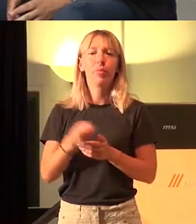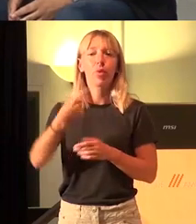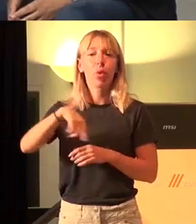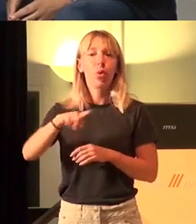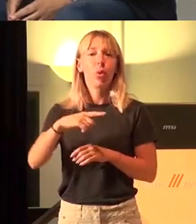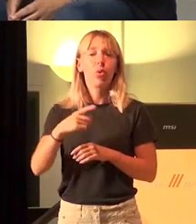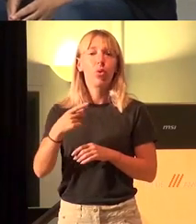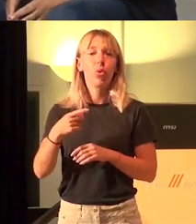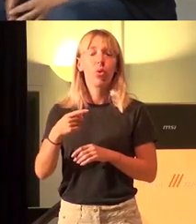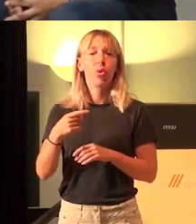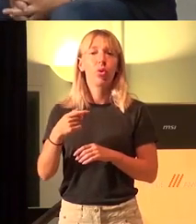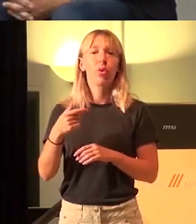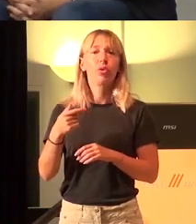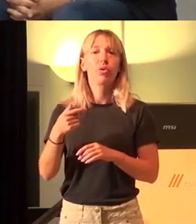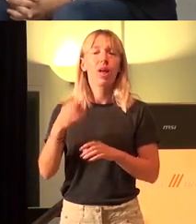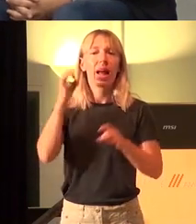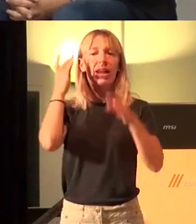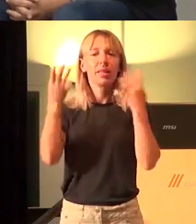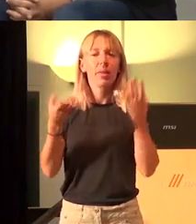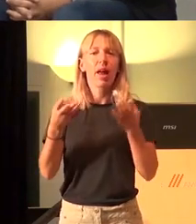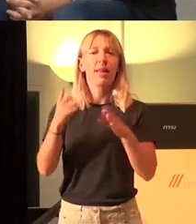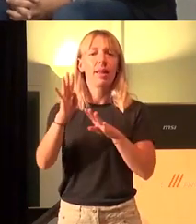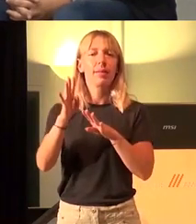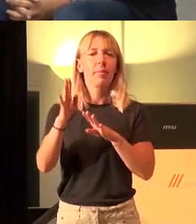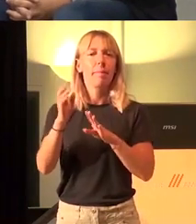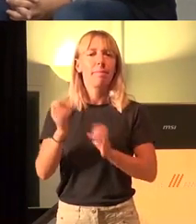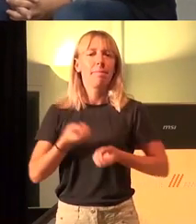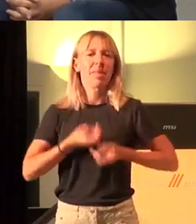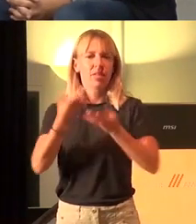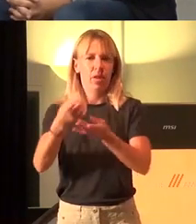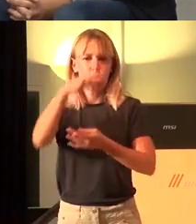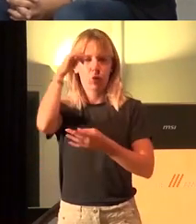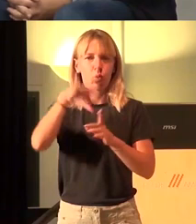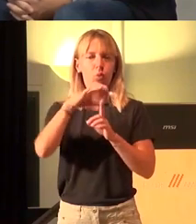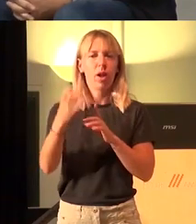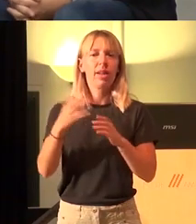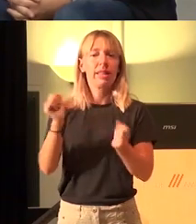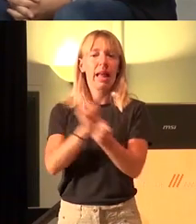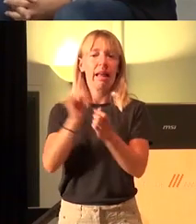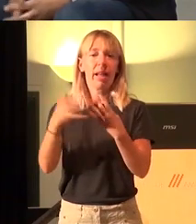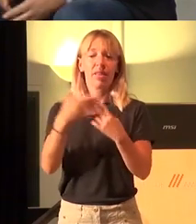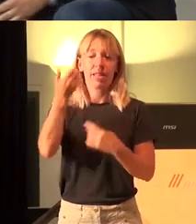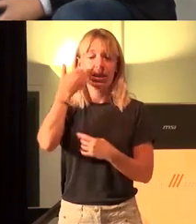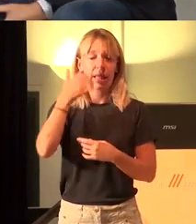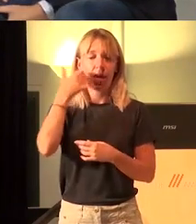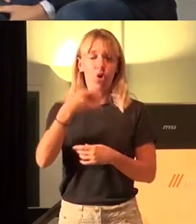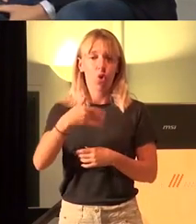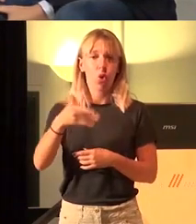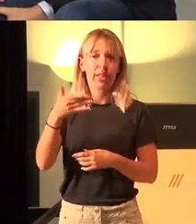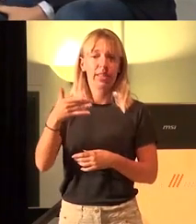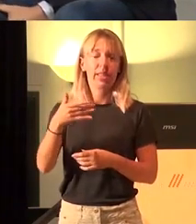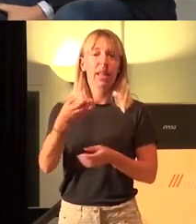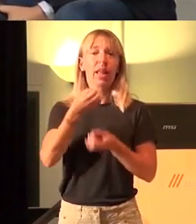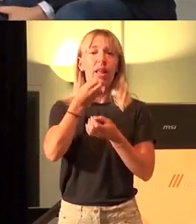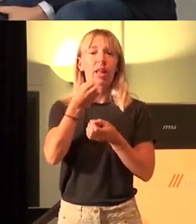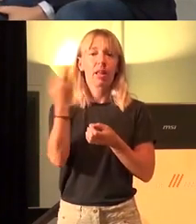Nosotros llevamos actividades, manifestaciones culturales de todo tipo a las cárceles. El sábado este, lo estaba comentando, he